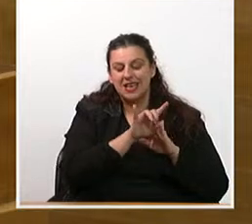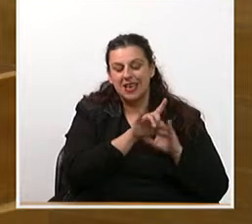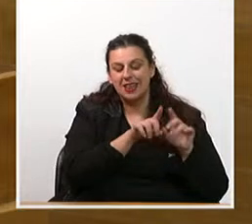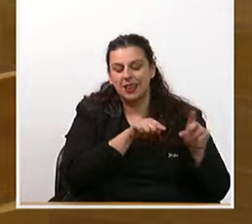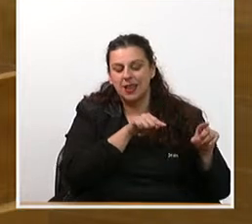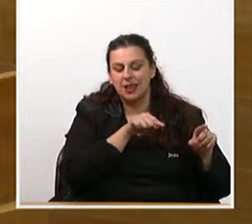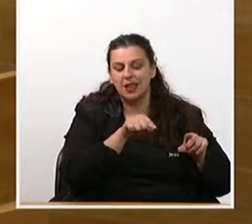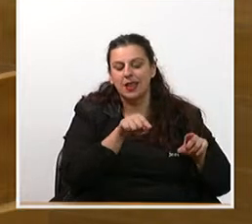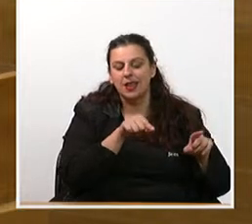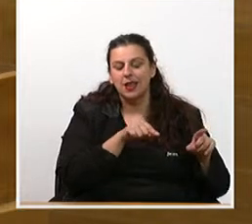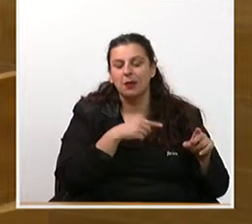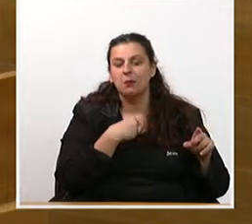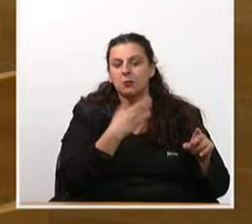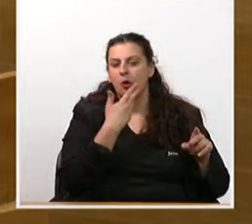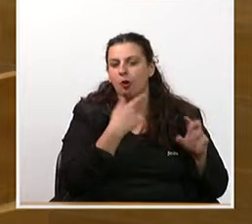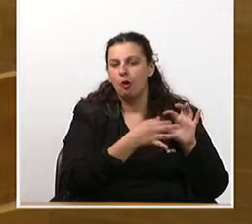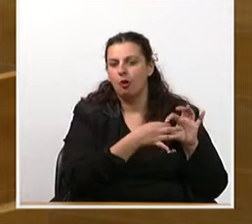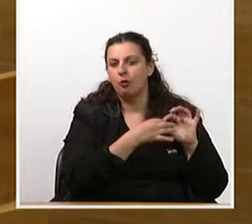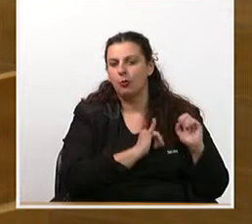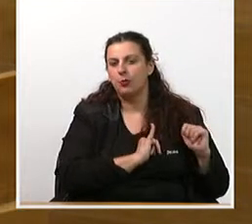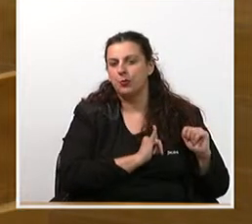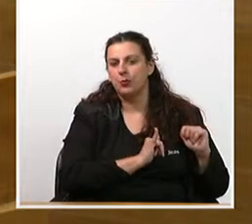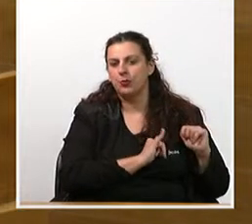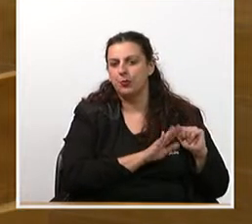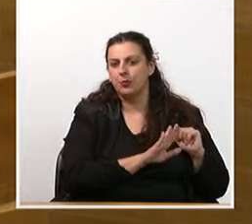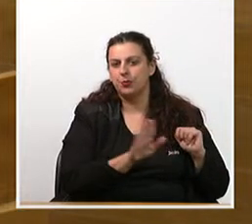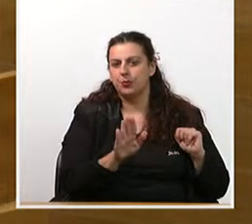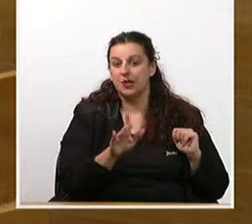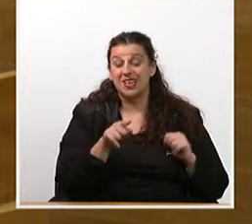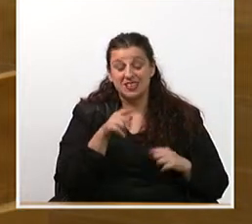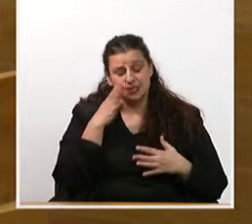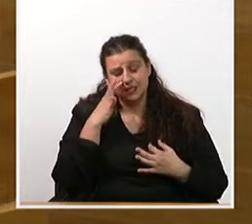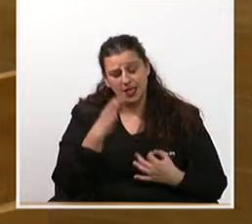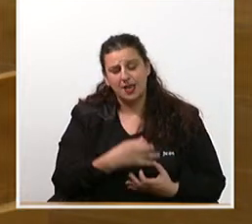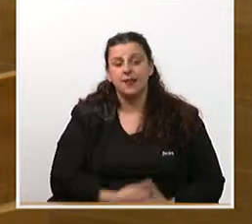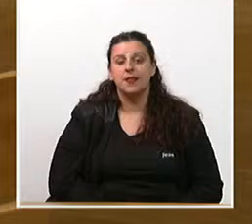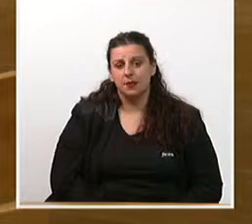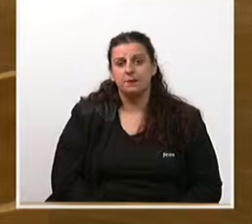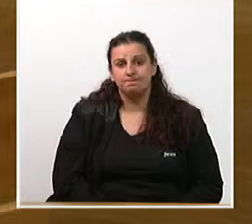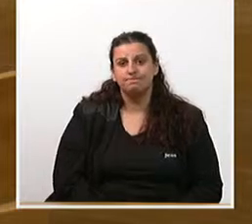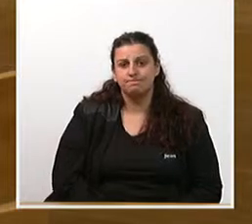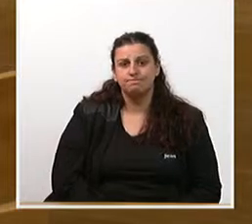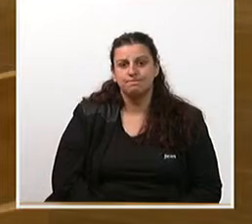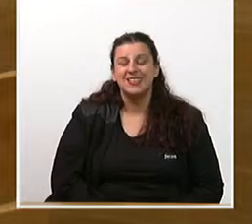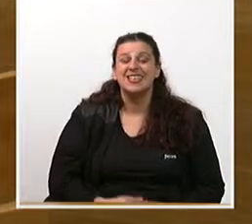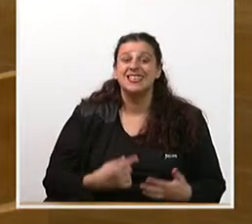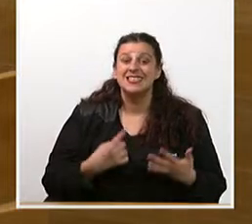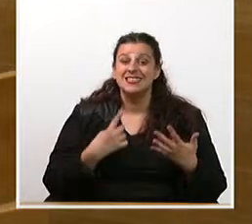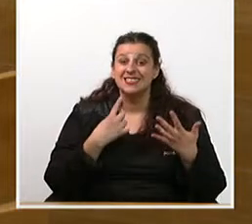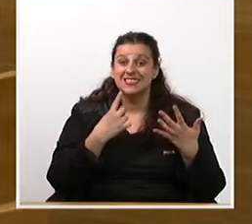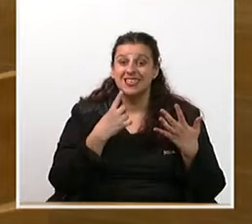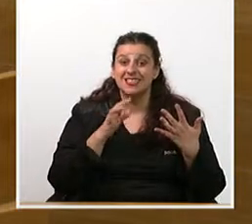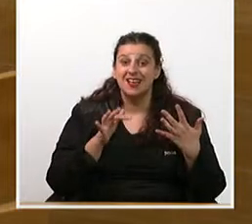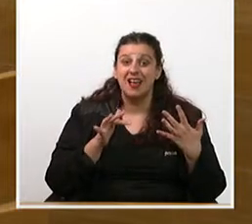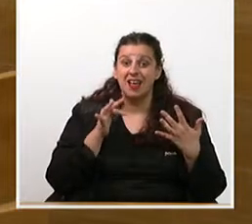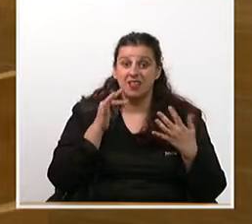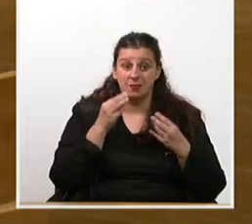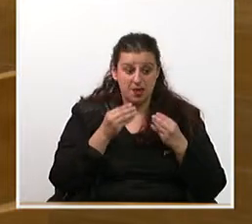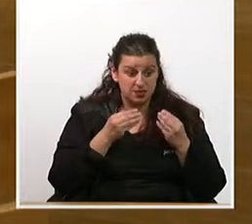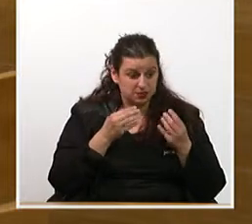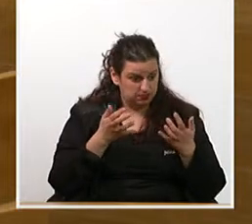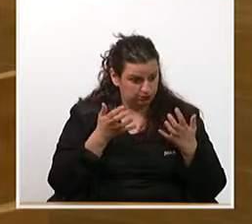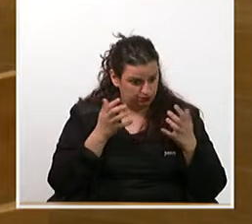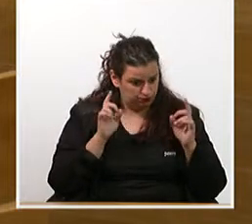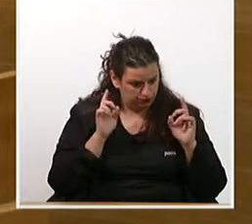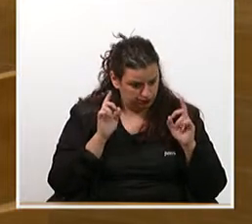compromis Y esa es la pura realidad Esa es la pura realidad seis además hicieron ustedes se ganaron la batalla